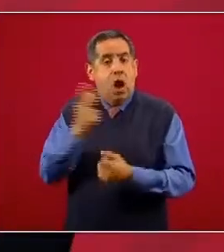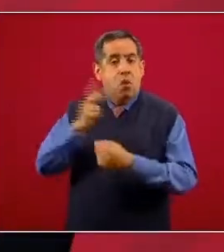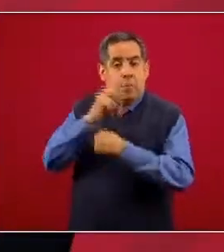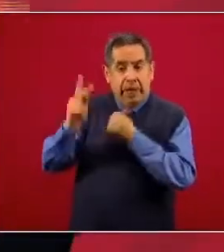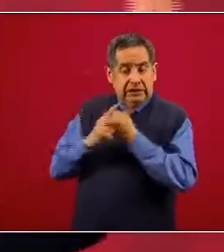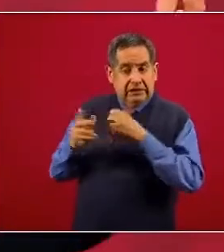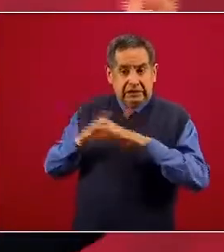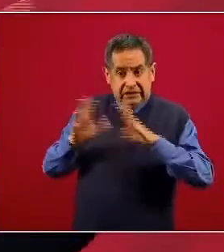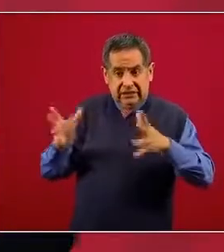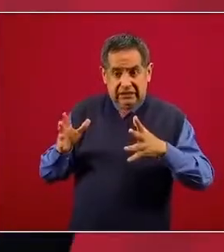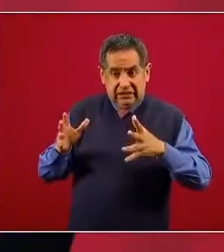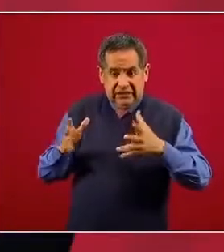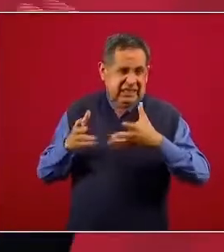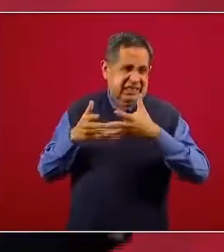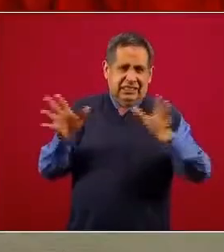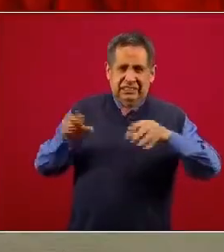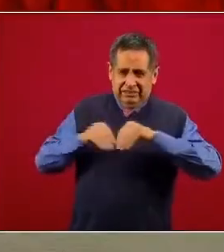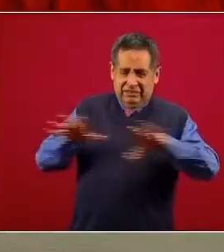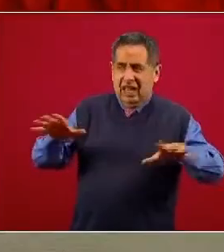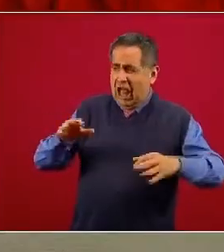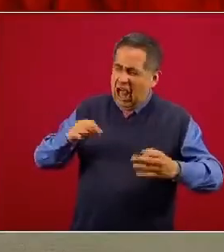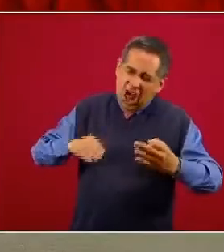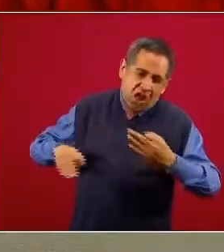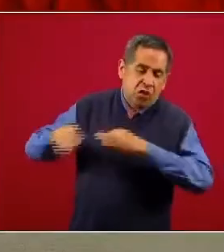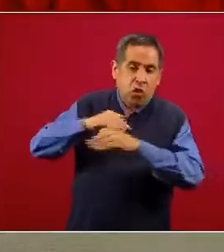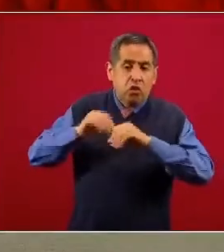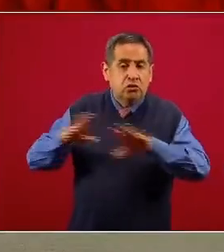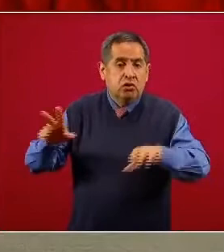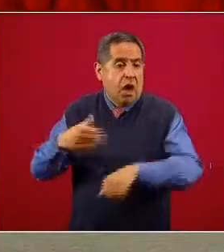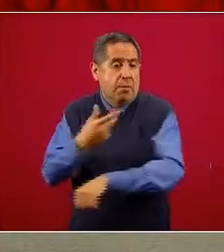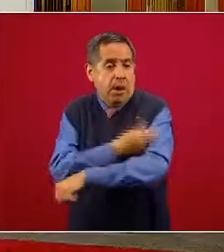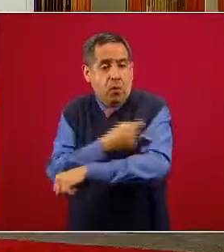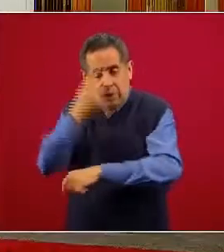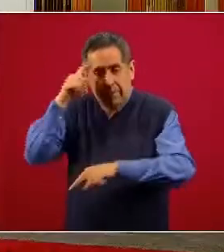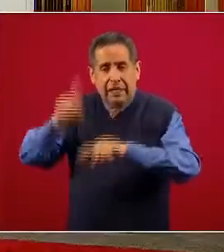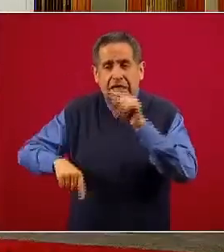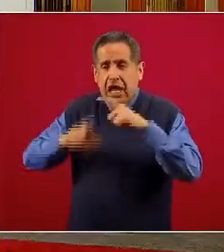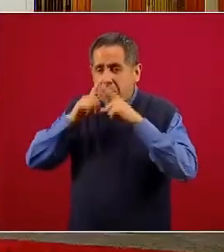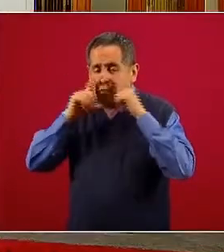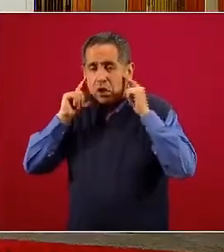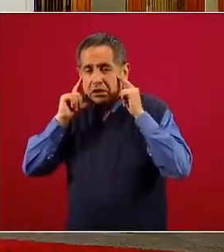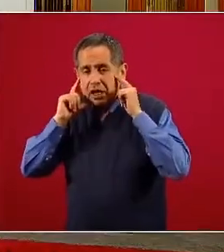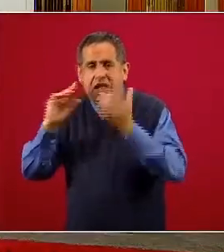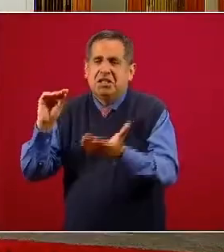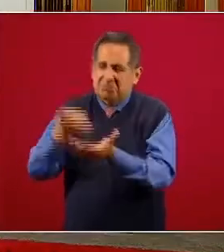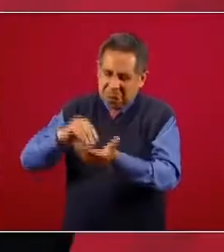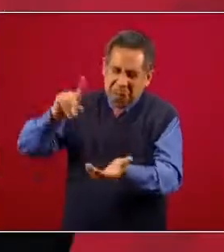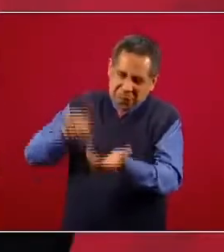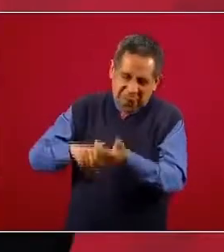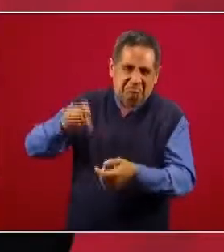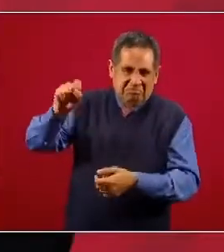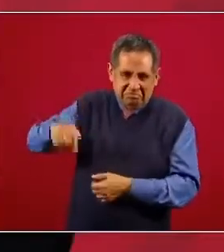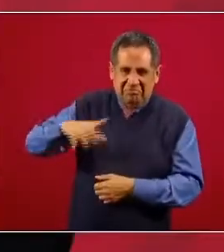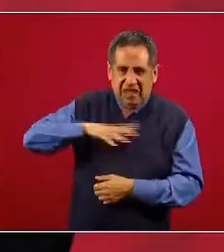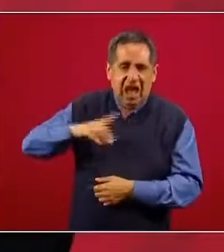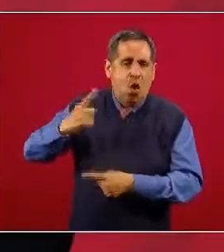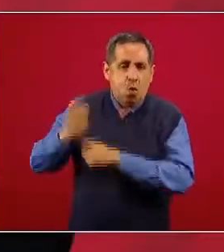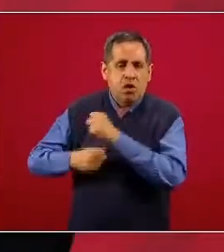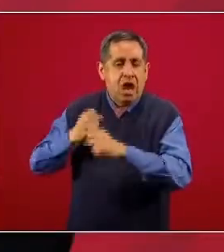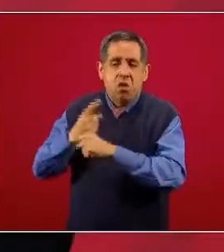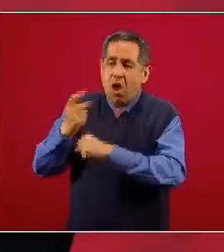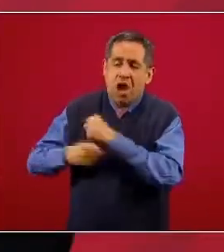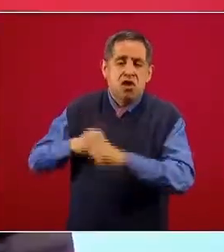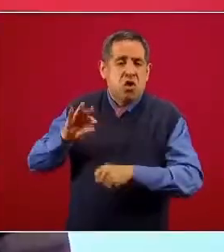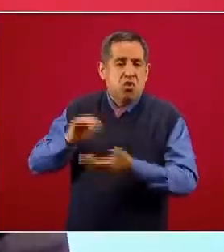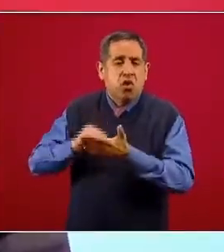ponen ampliamente, de manera casi universal, vacuna contra influenza, pero se sigue transmitiendo todos los años desde